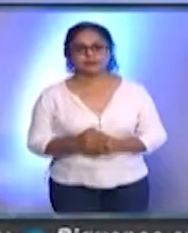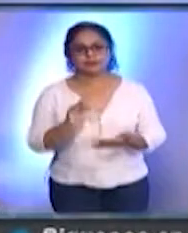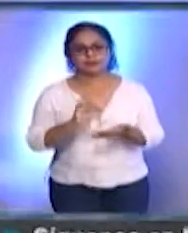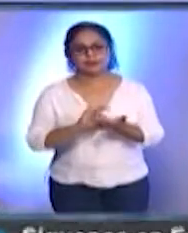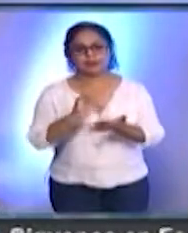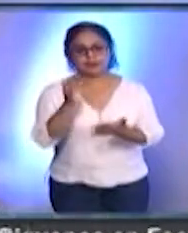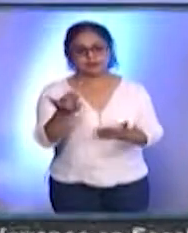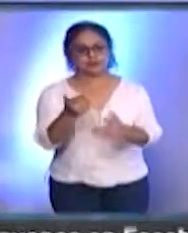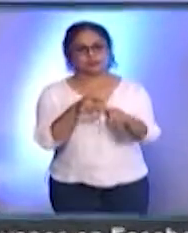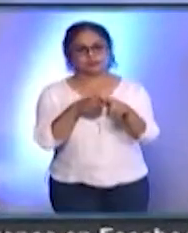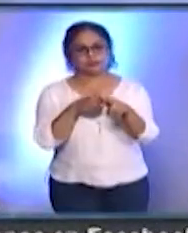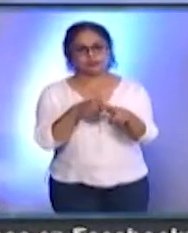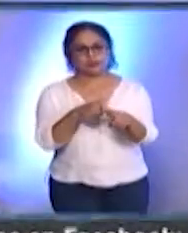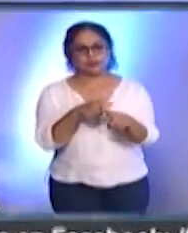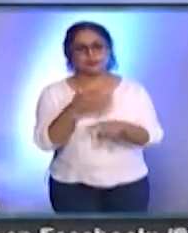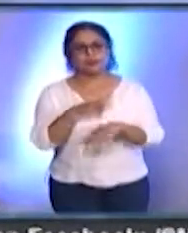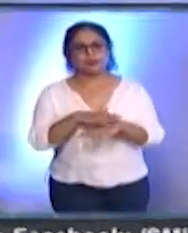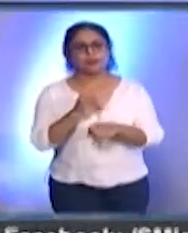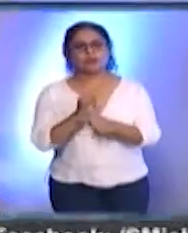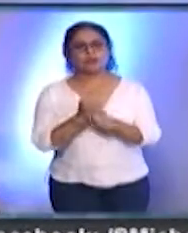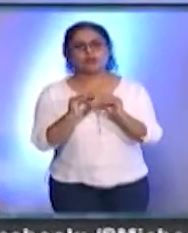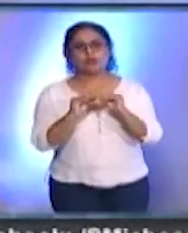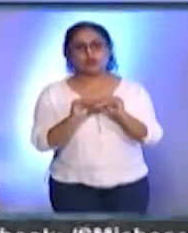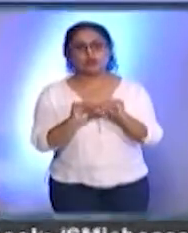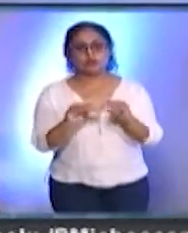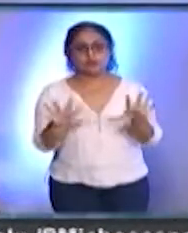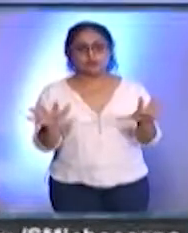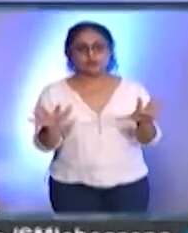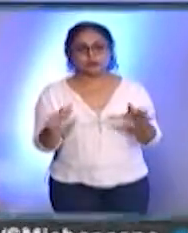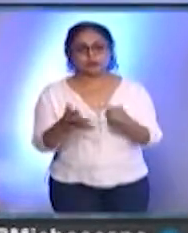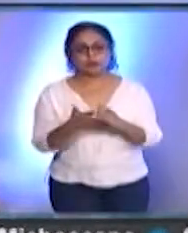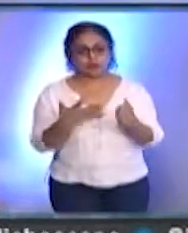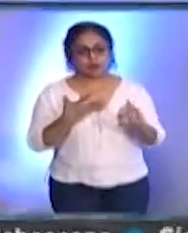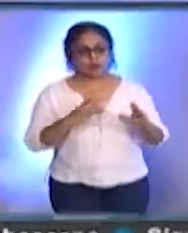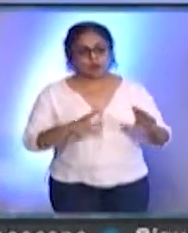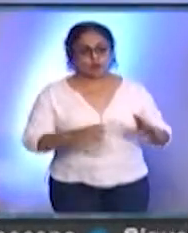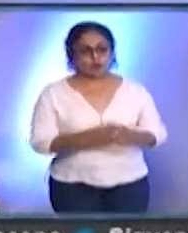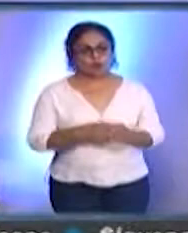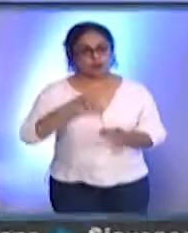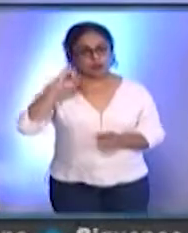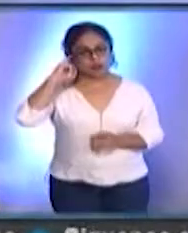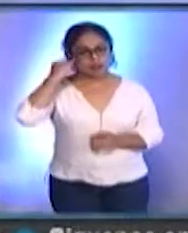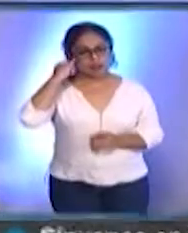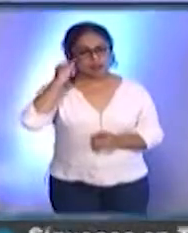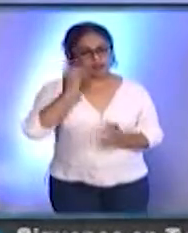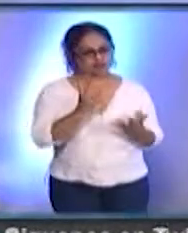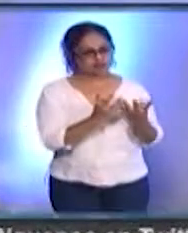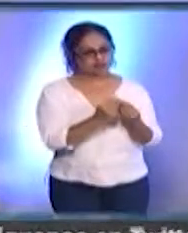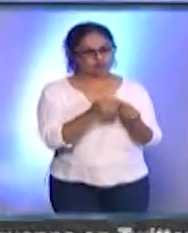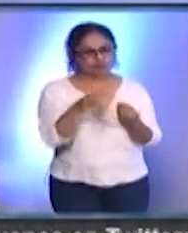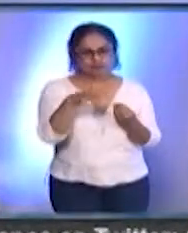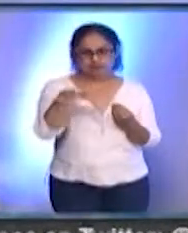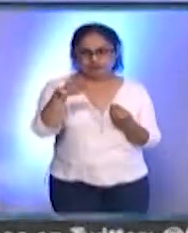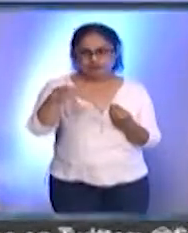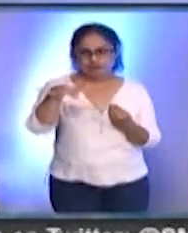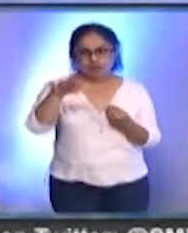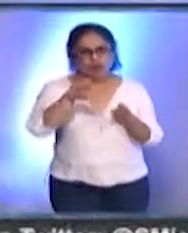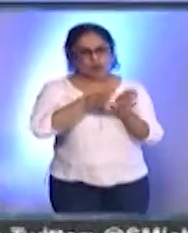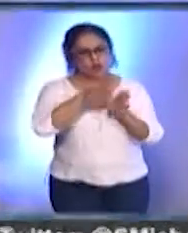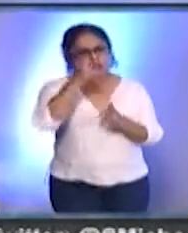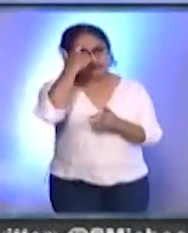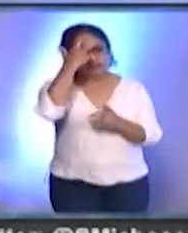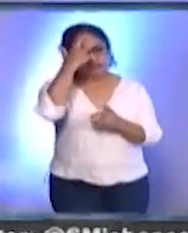Gracias por continuar con nosotros. Tenemos más información. Mujeres de comunidades indígenas se unen en la búsqueda de mecanismos para